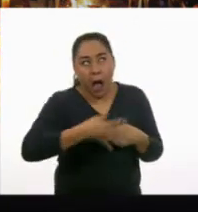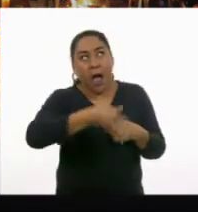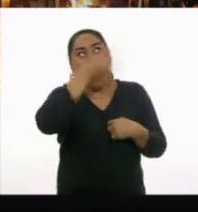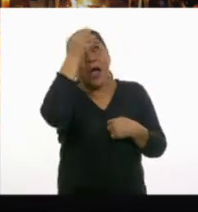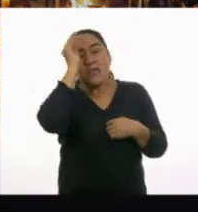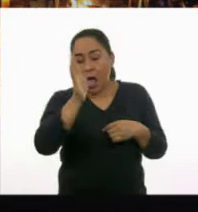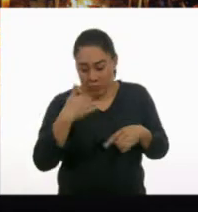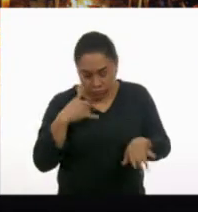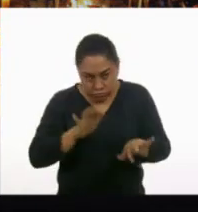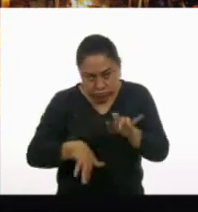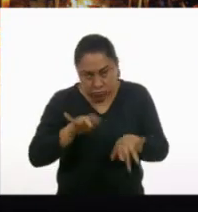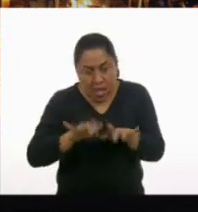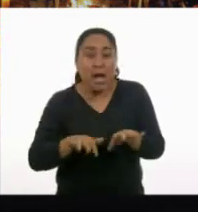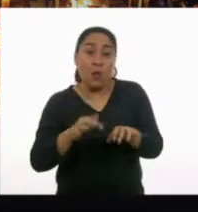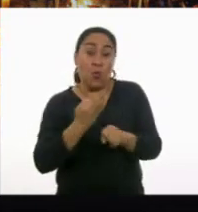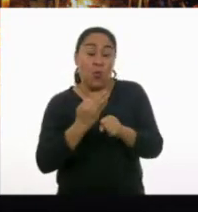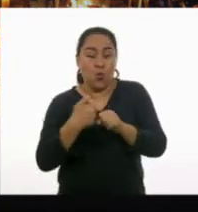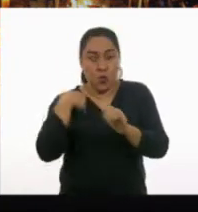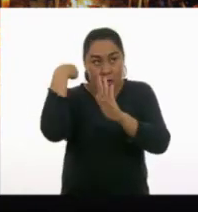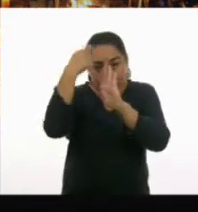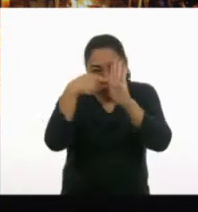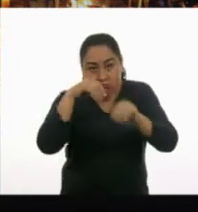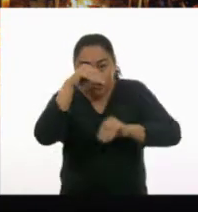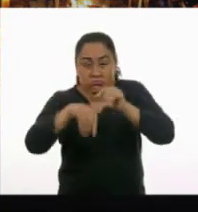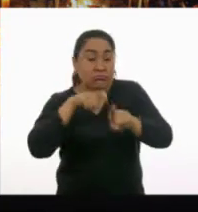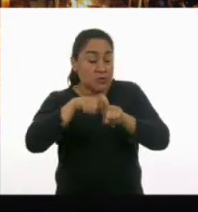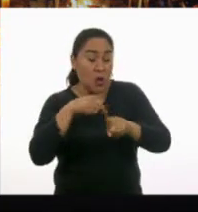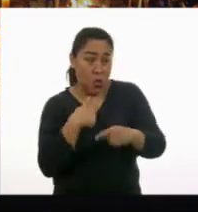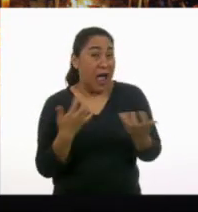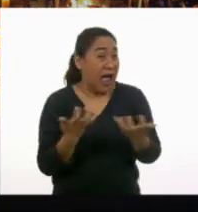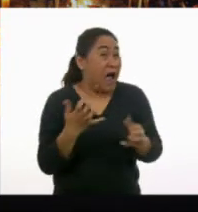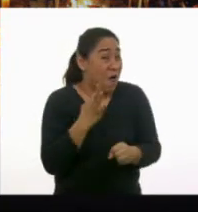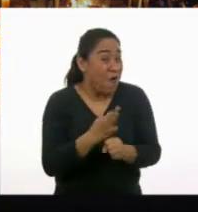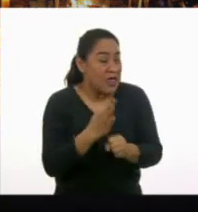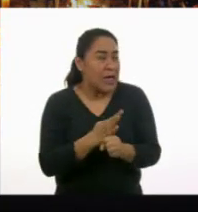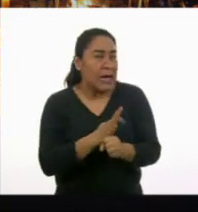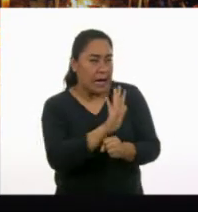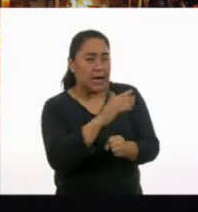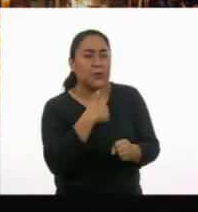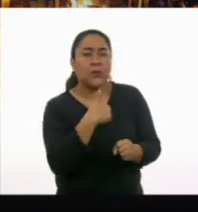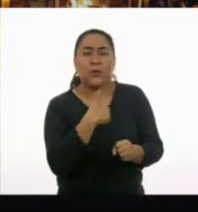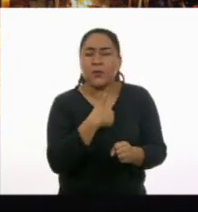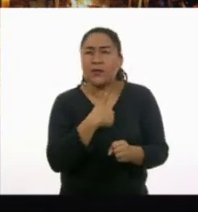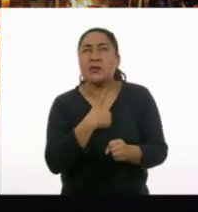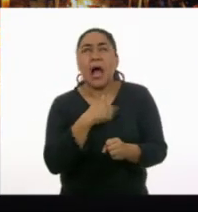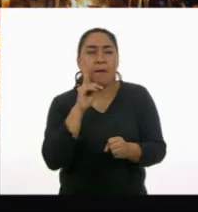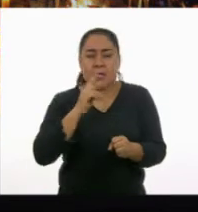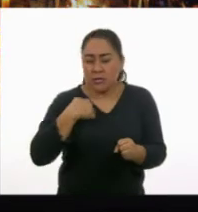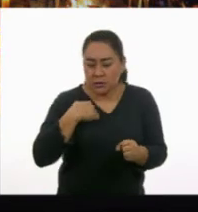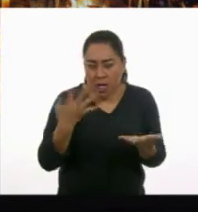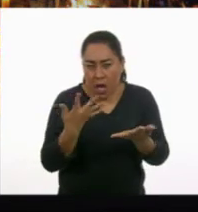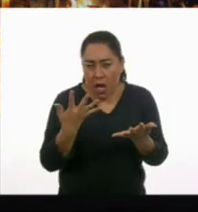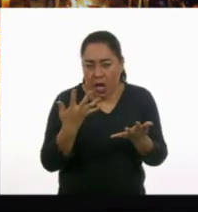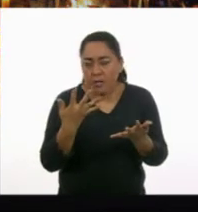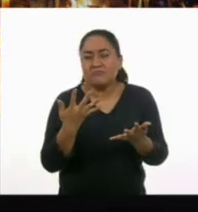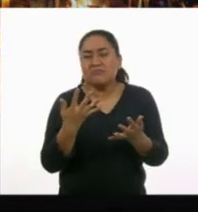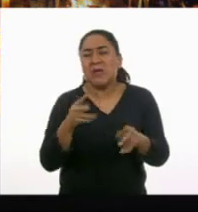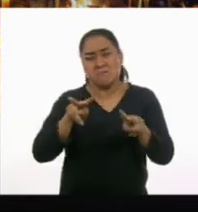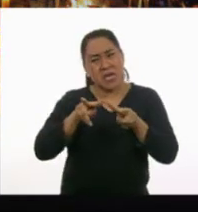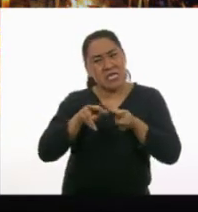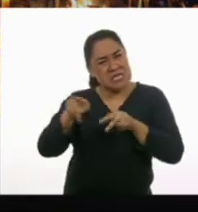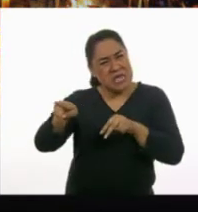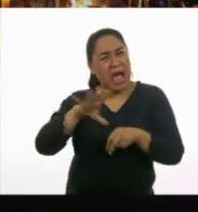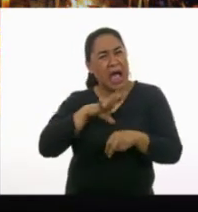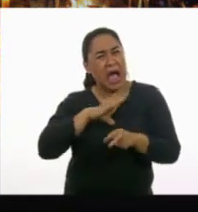las computadoras y esto, voy a hacer mi película de animación. Sí, y voy a buscar, ¿sabes qué? Unos actores. Yo tengo unos vecinos que son muy